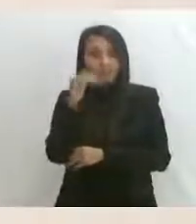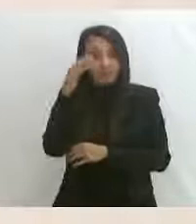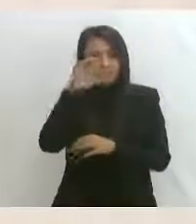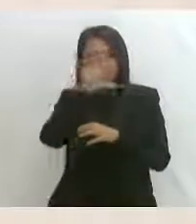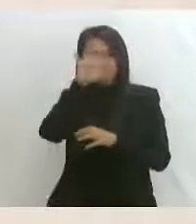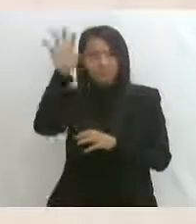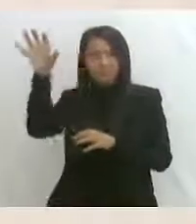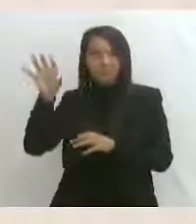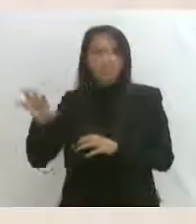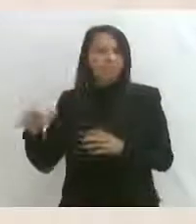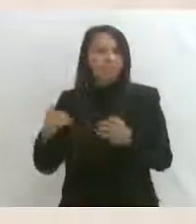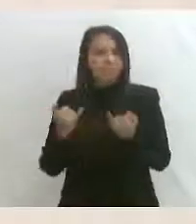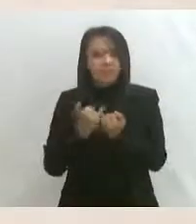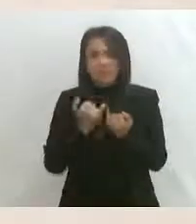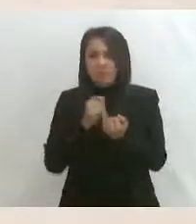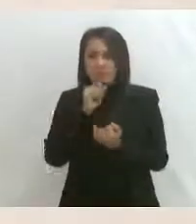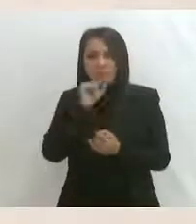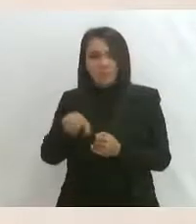lo mismo.